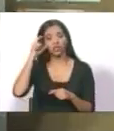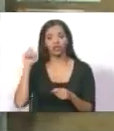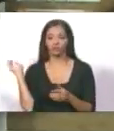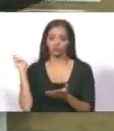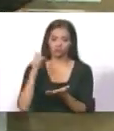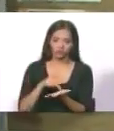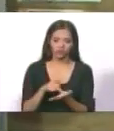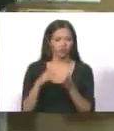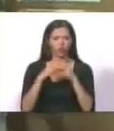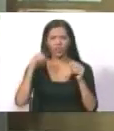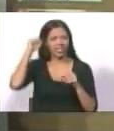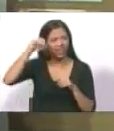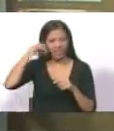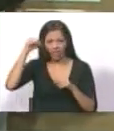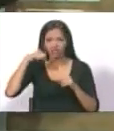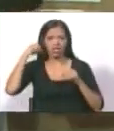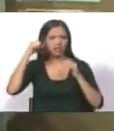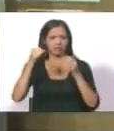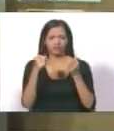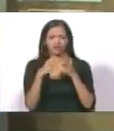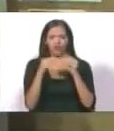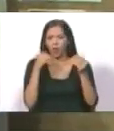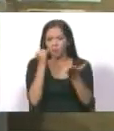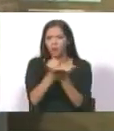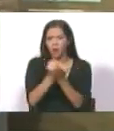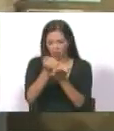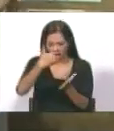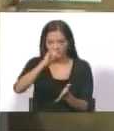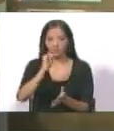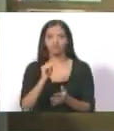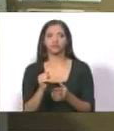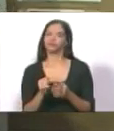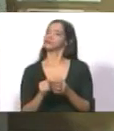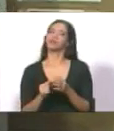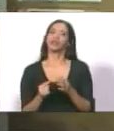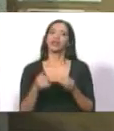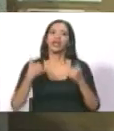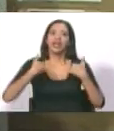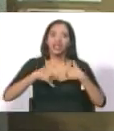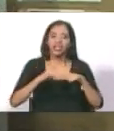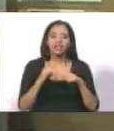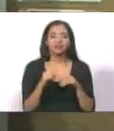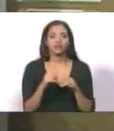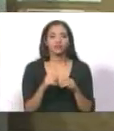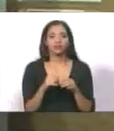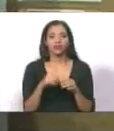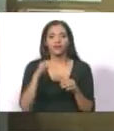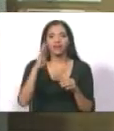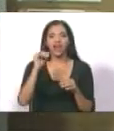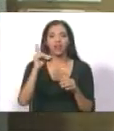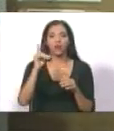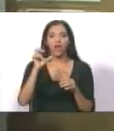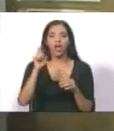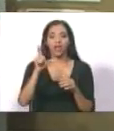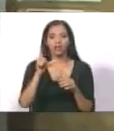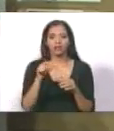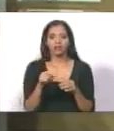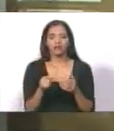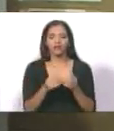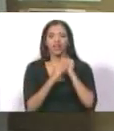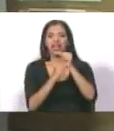todo eso está grabado y están los videos y tenemos todo eso. El hijo de Baduel proponiendo que fuese Cliver Alcalá el jefe de la